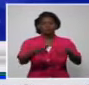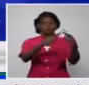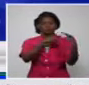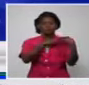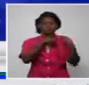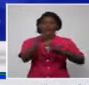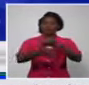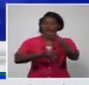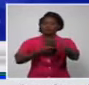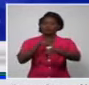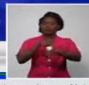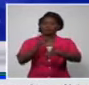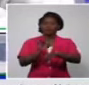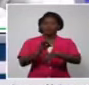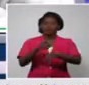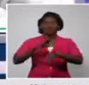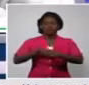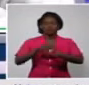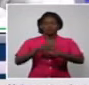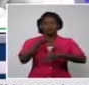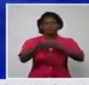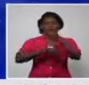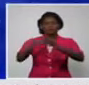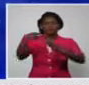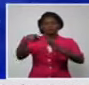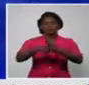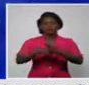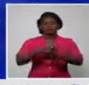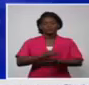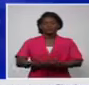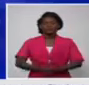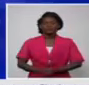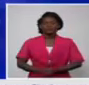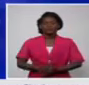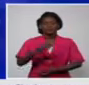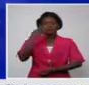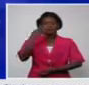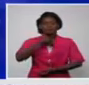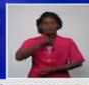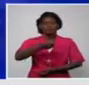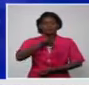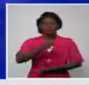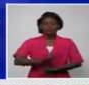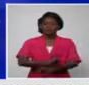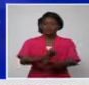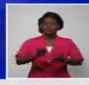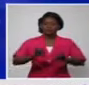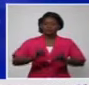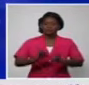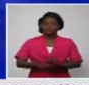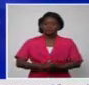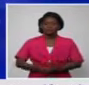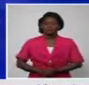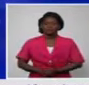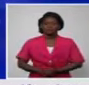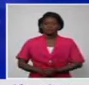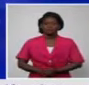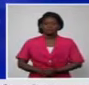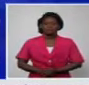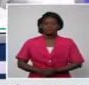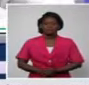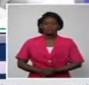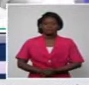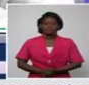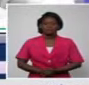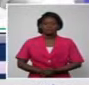otras emisiones ampliaremos. Desde este territorio fue un reporte de Alexander Sosa y Yosmara Martínez. Gracias nuevamente.